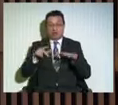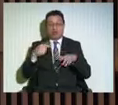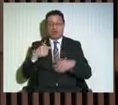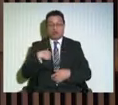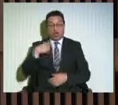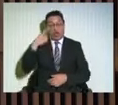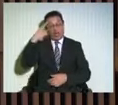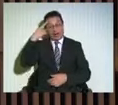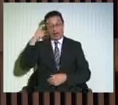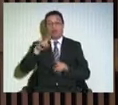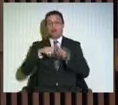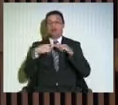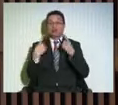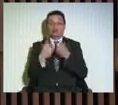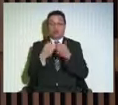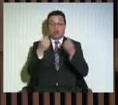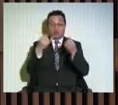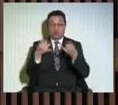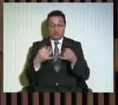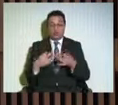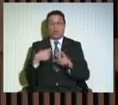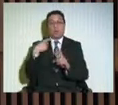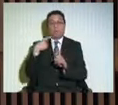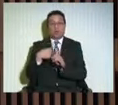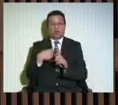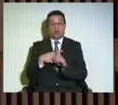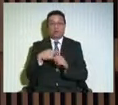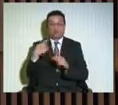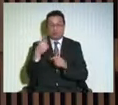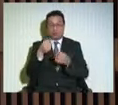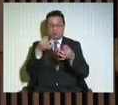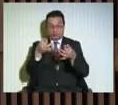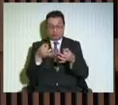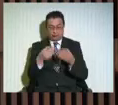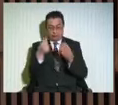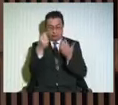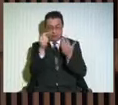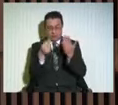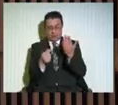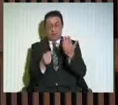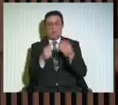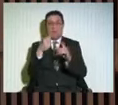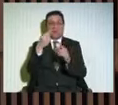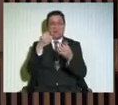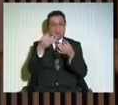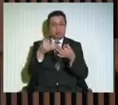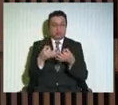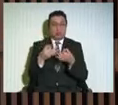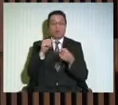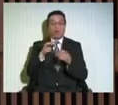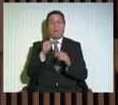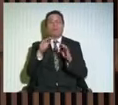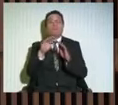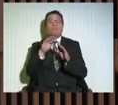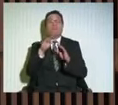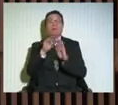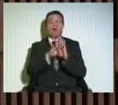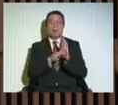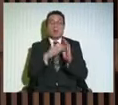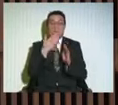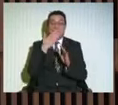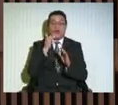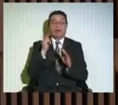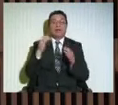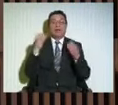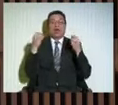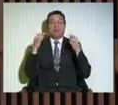que son todos números positivos. Ejecutamos todos nuestros presupuestos, mejoramos la calidad de nuestros programas y la oportunidad